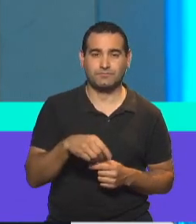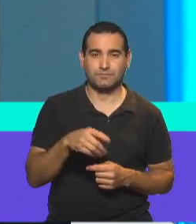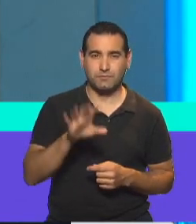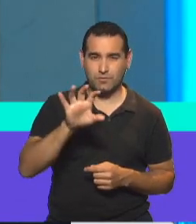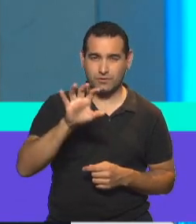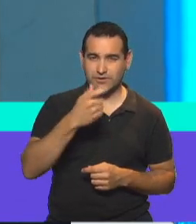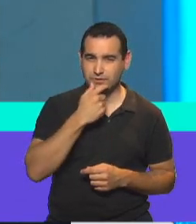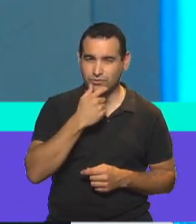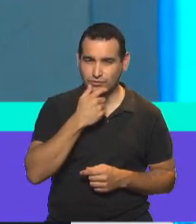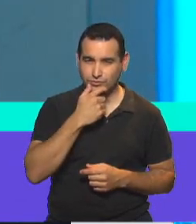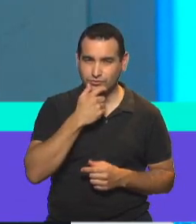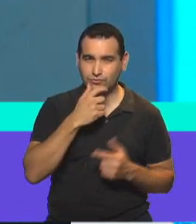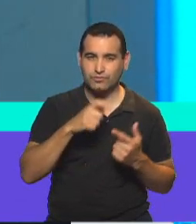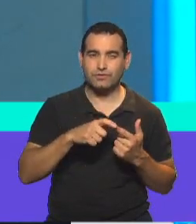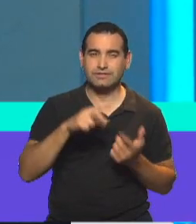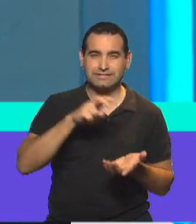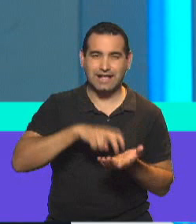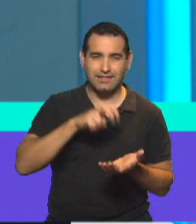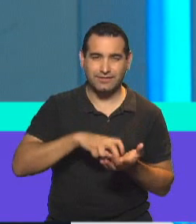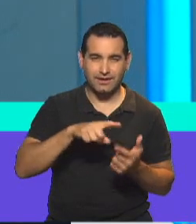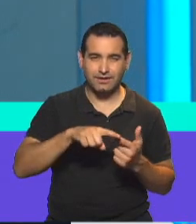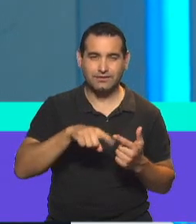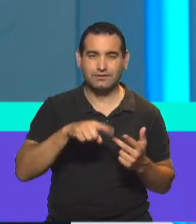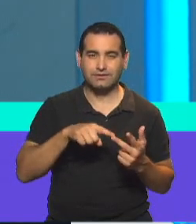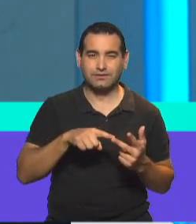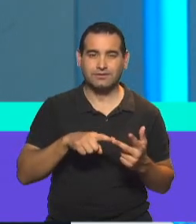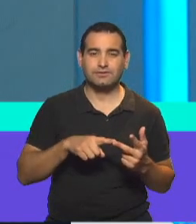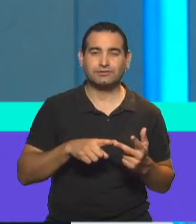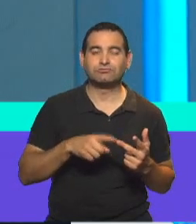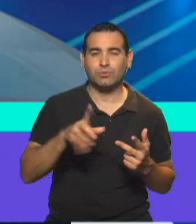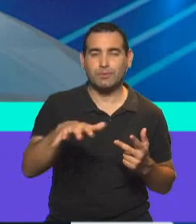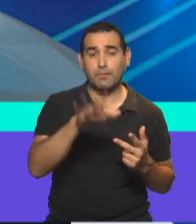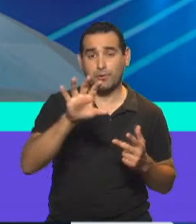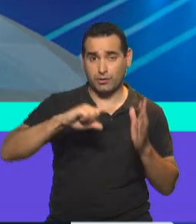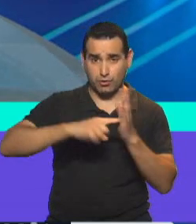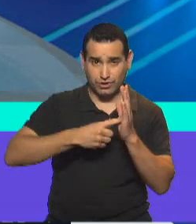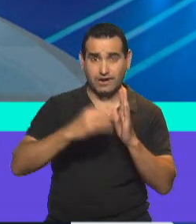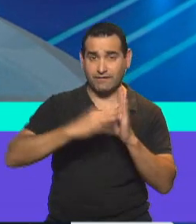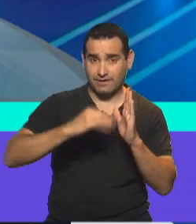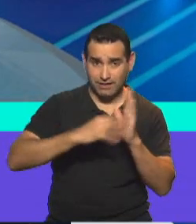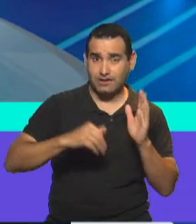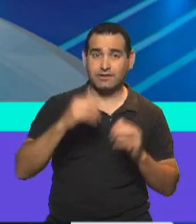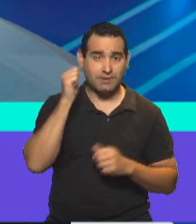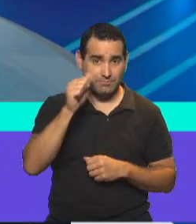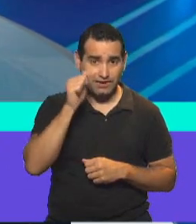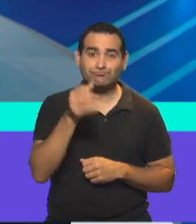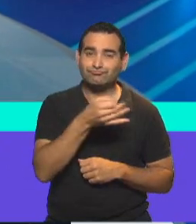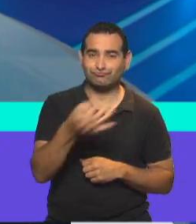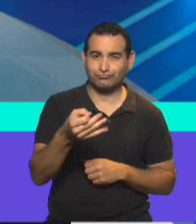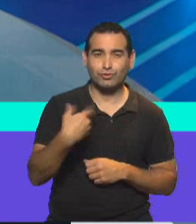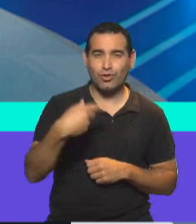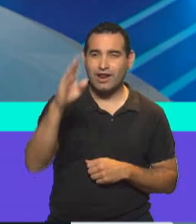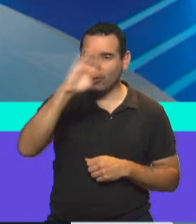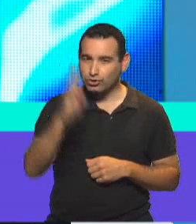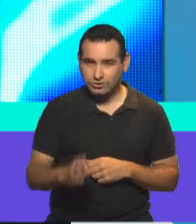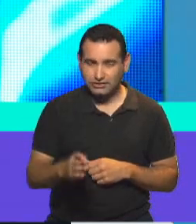provincia de Mendoza, la Puna de Salta. Tenemos la provincia de Buenos Aires, Bahía Blanca, Mar del Plata. Exacto, todo el frente costero de la